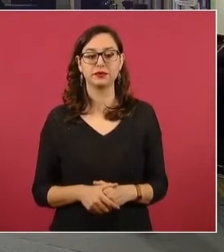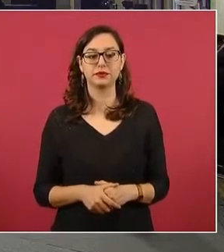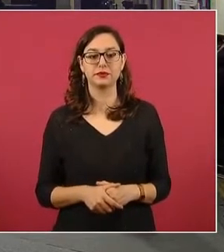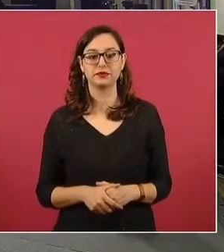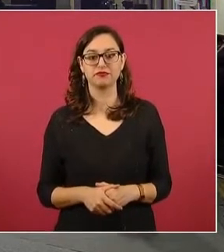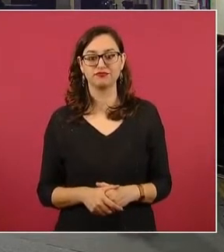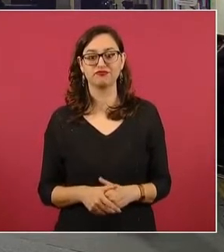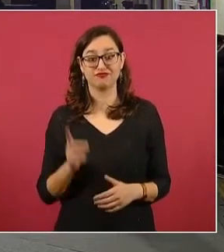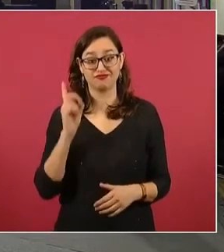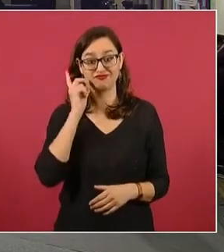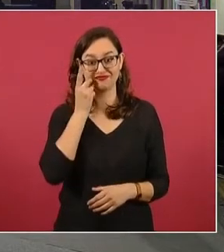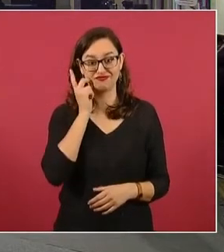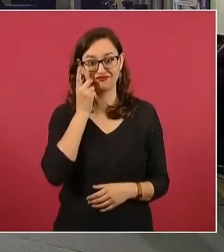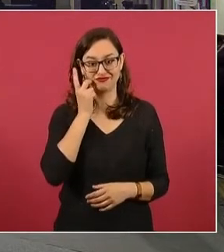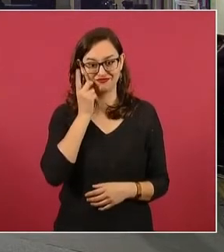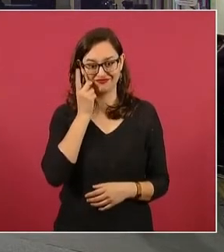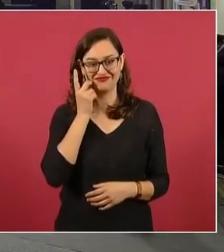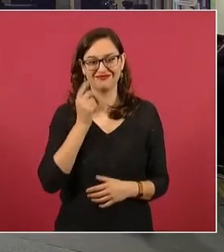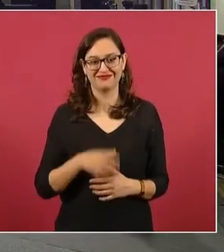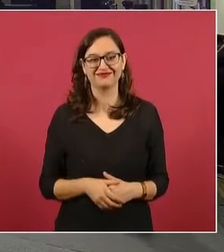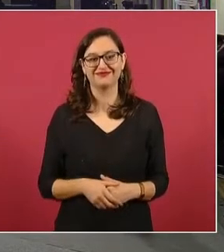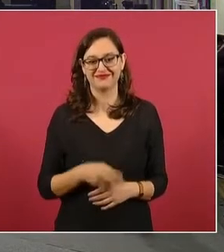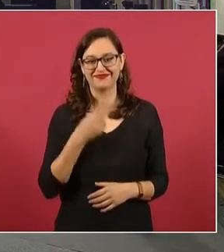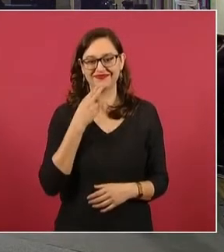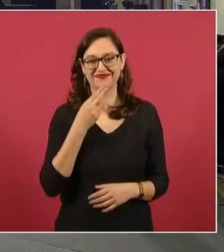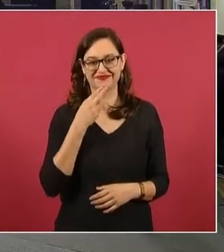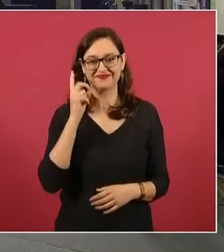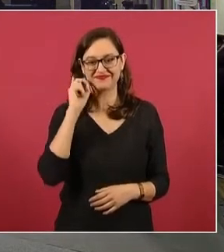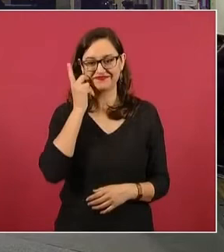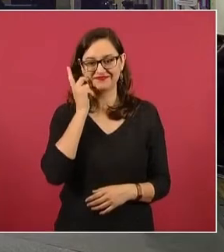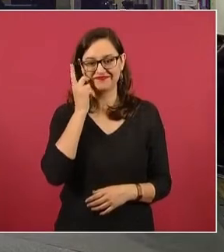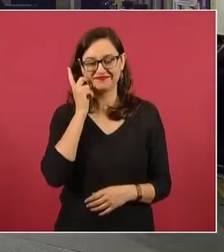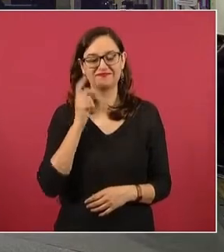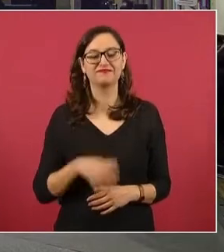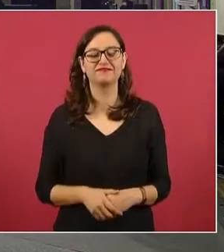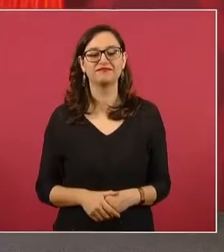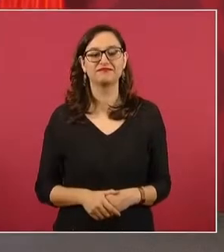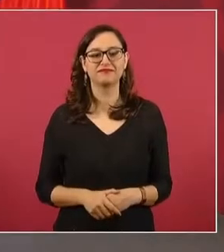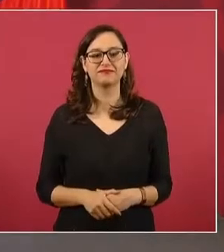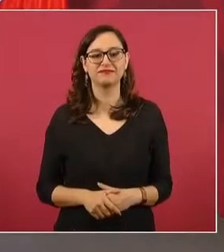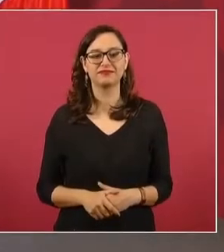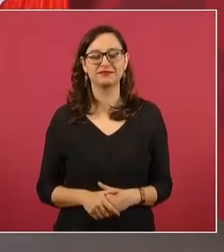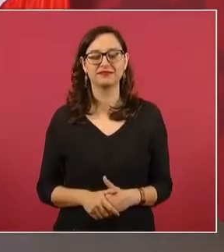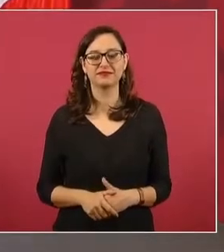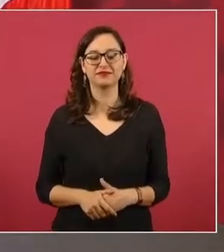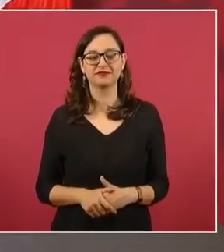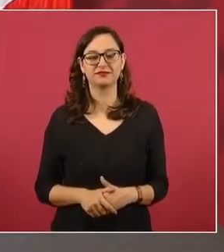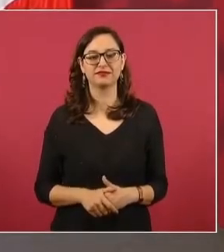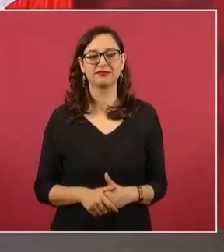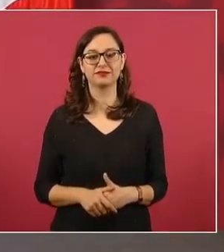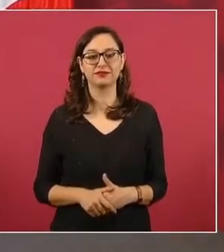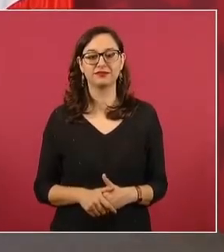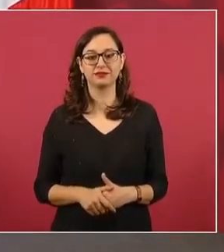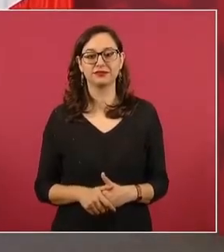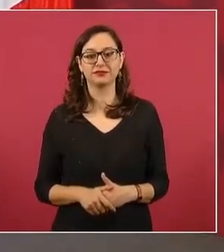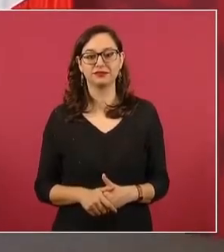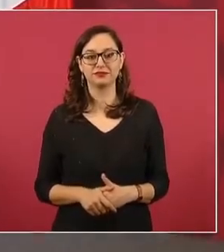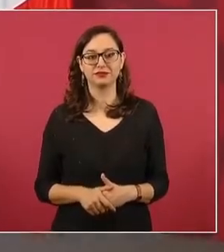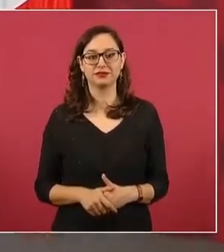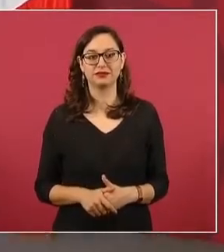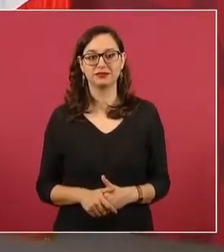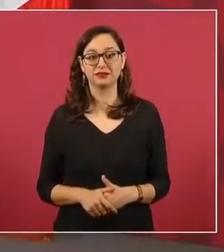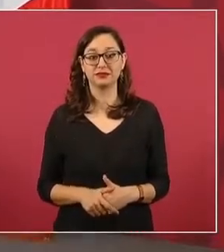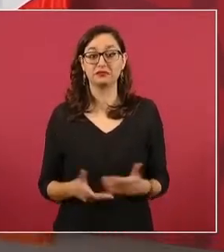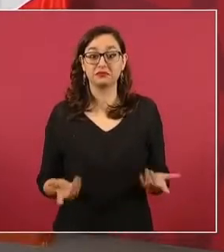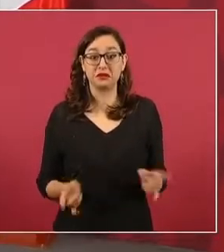para el mezcal. No, sí. ¿Cómo es? Si para